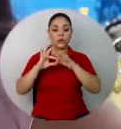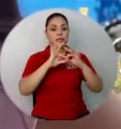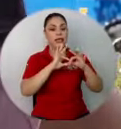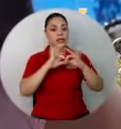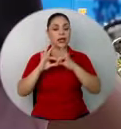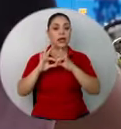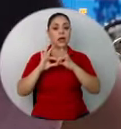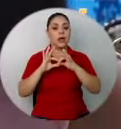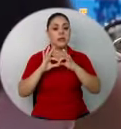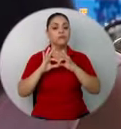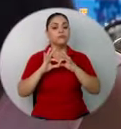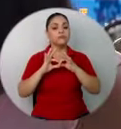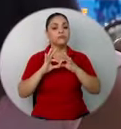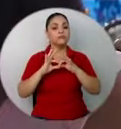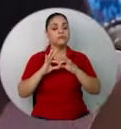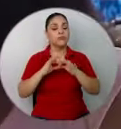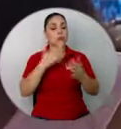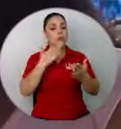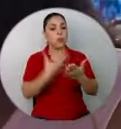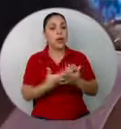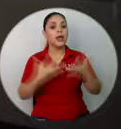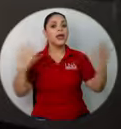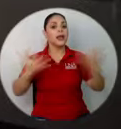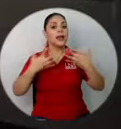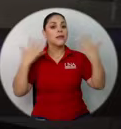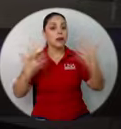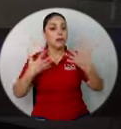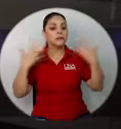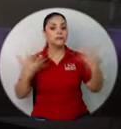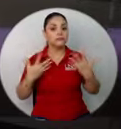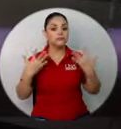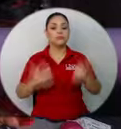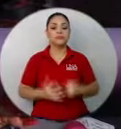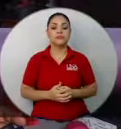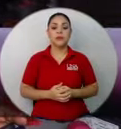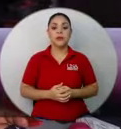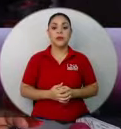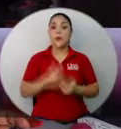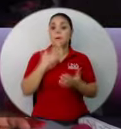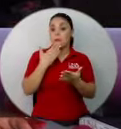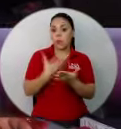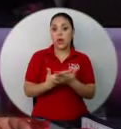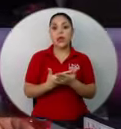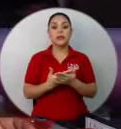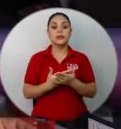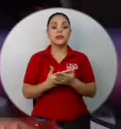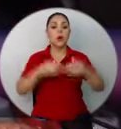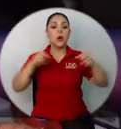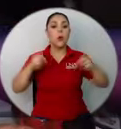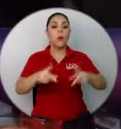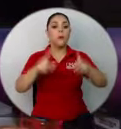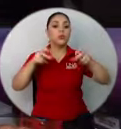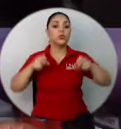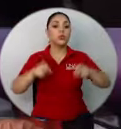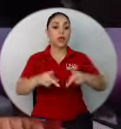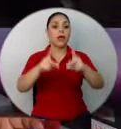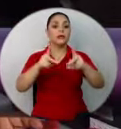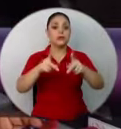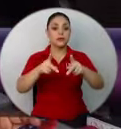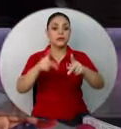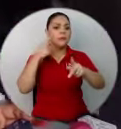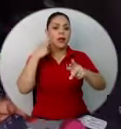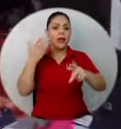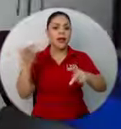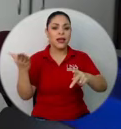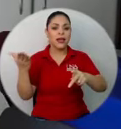va a favorecer un buen clima organizacional. Equitativas oportunidades de ascenso, también muy importante